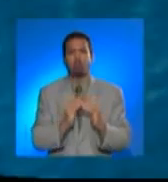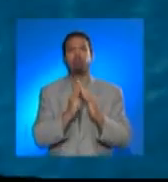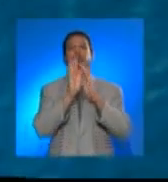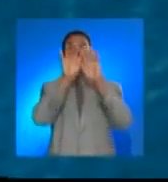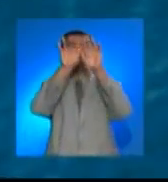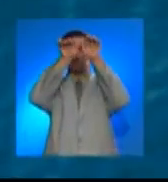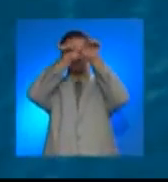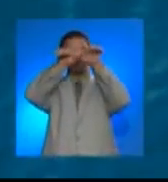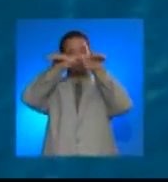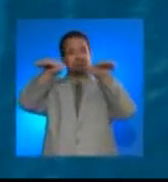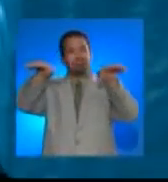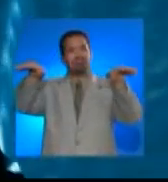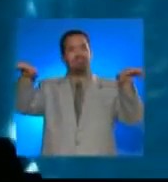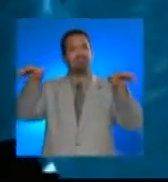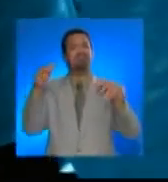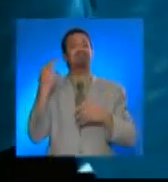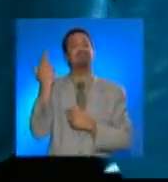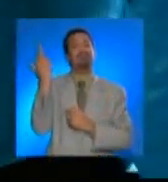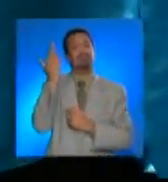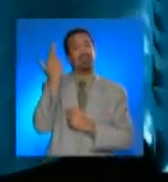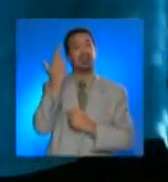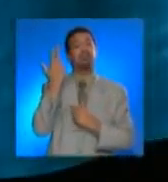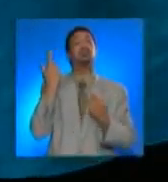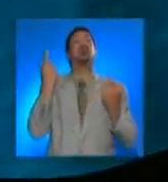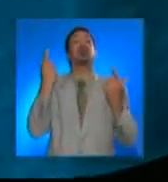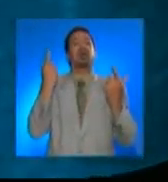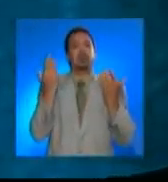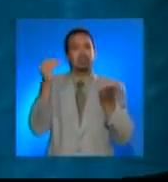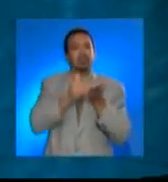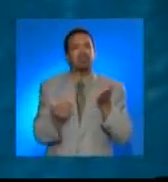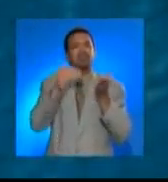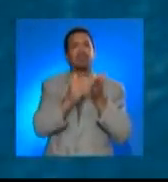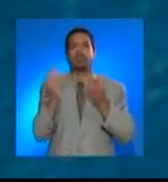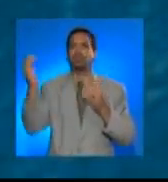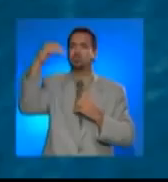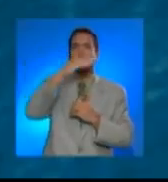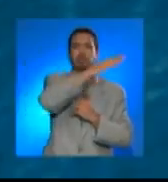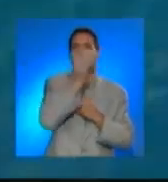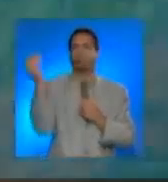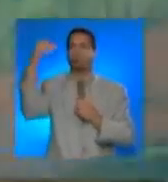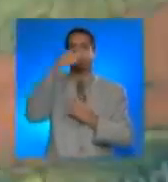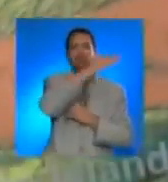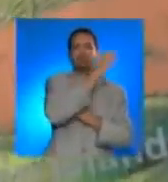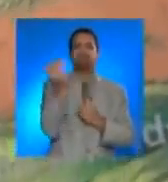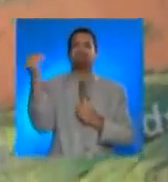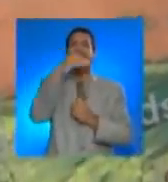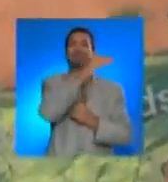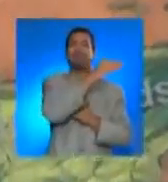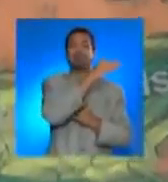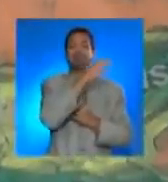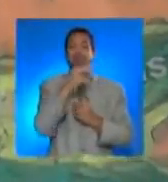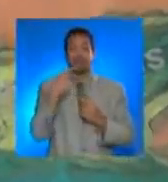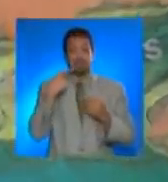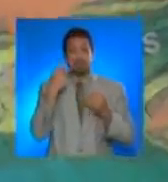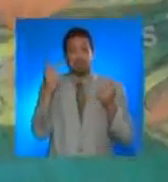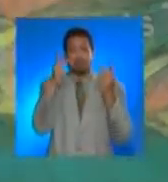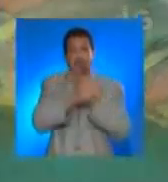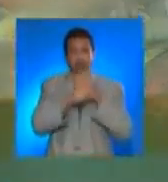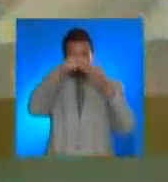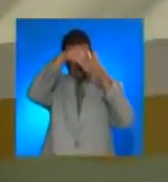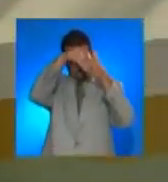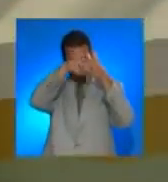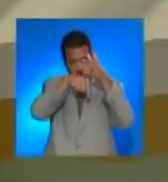terremotos producen tsunamis. Durante un terremoto, el movimiento a lo largo de la falla ocurre tan rápido que la respuesta y deformación